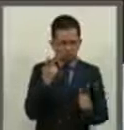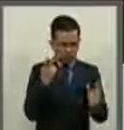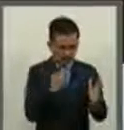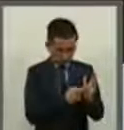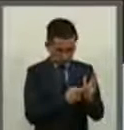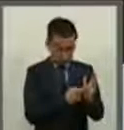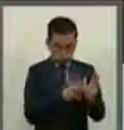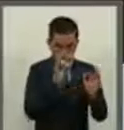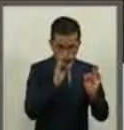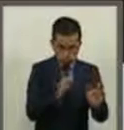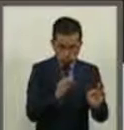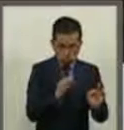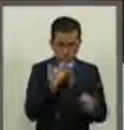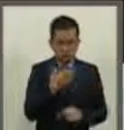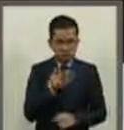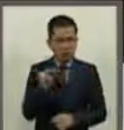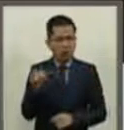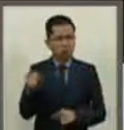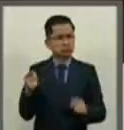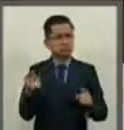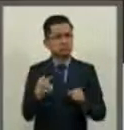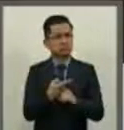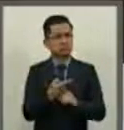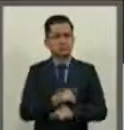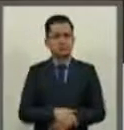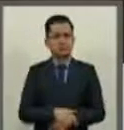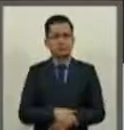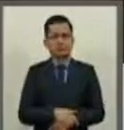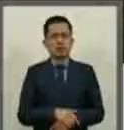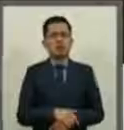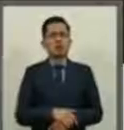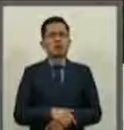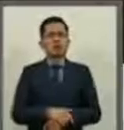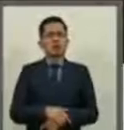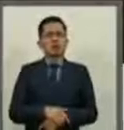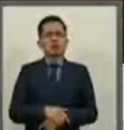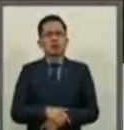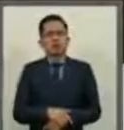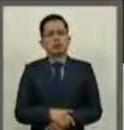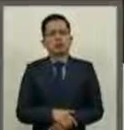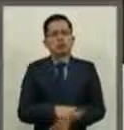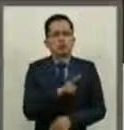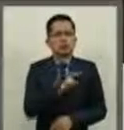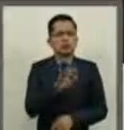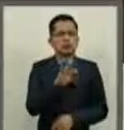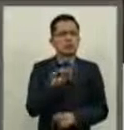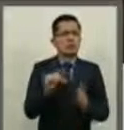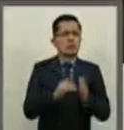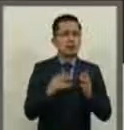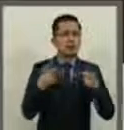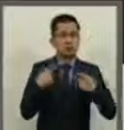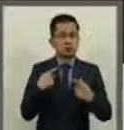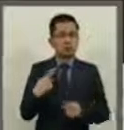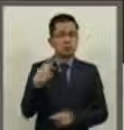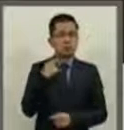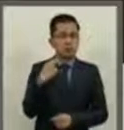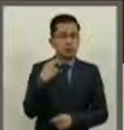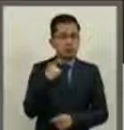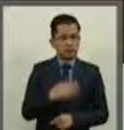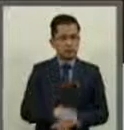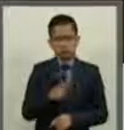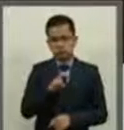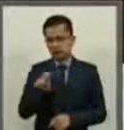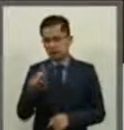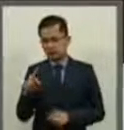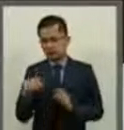dicen. Más de 250 mil personas asesinadas, más de 37 mil personas